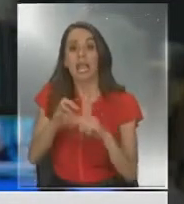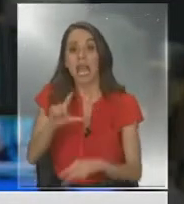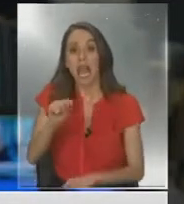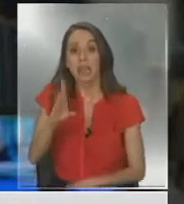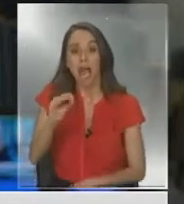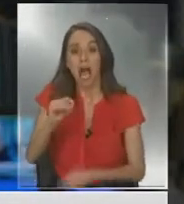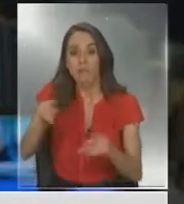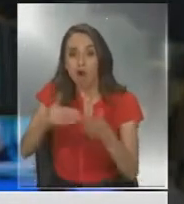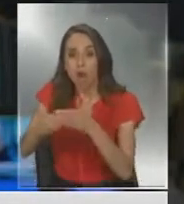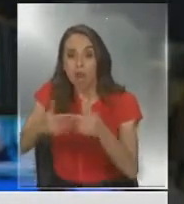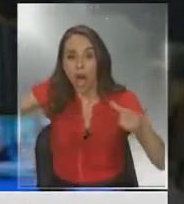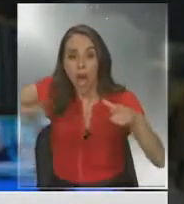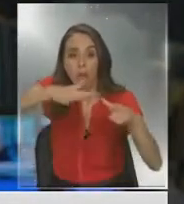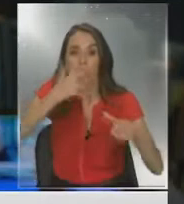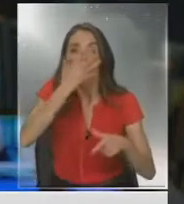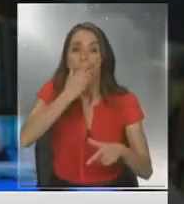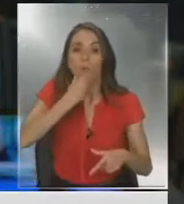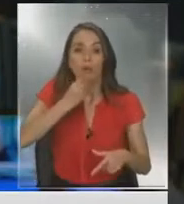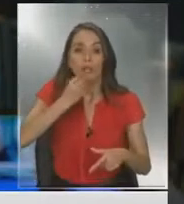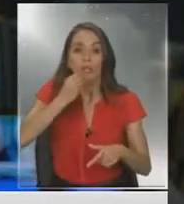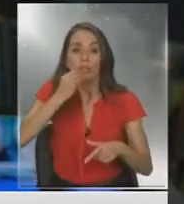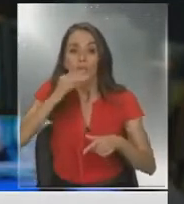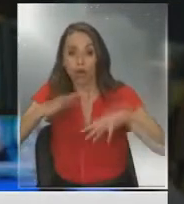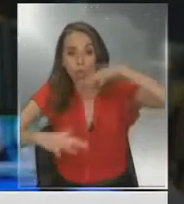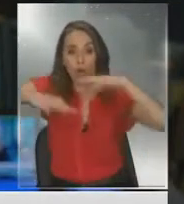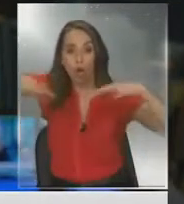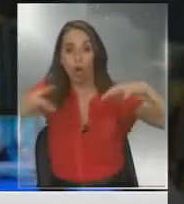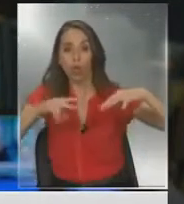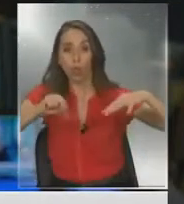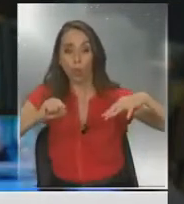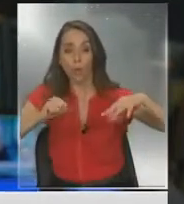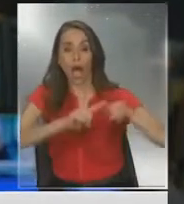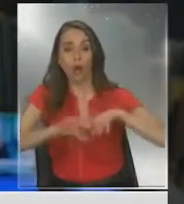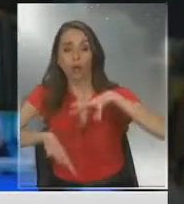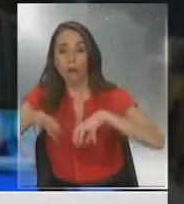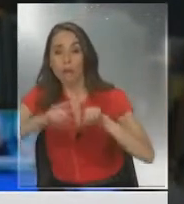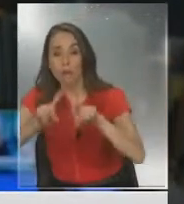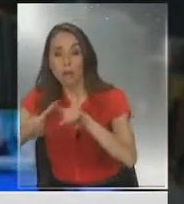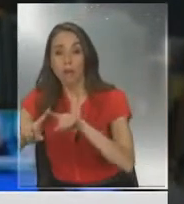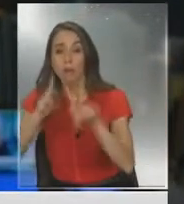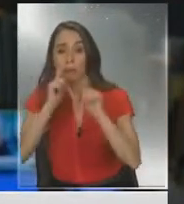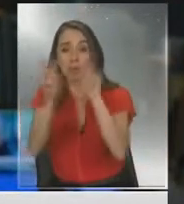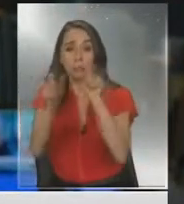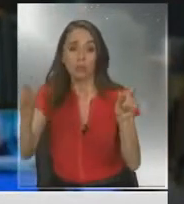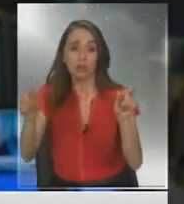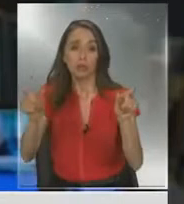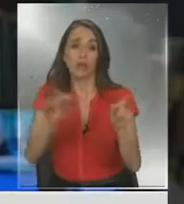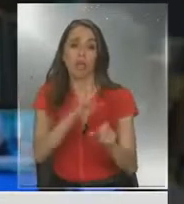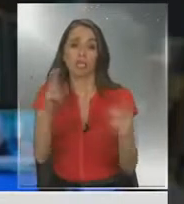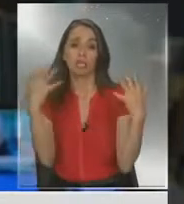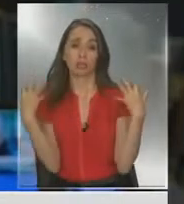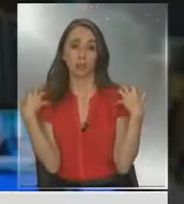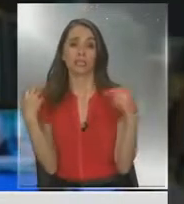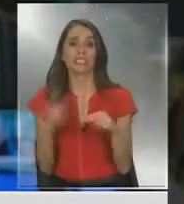El Tabo. Se trata de un bellísimo campo dunar, rico en biodiversidad, pero que está en peligro por la acción de personas